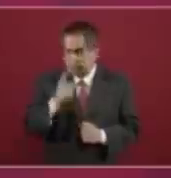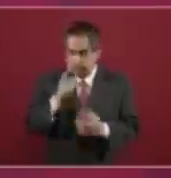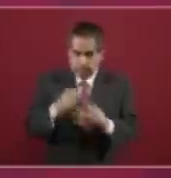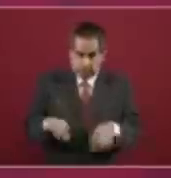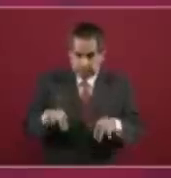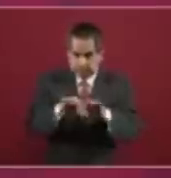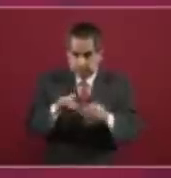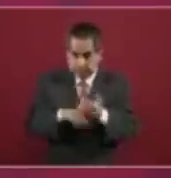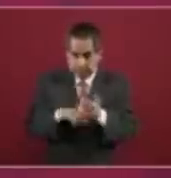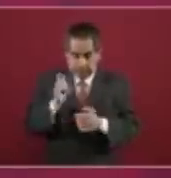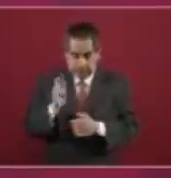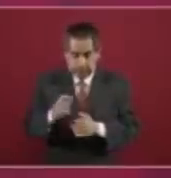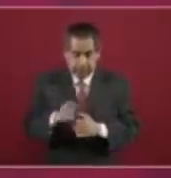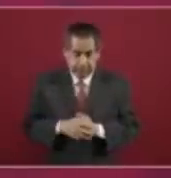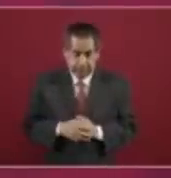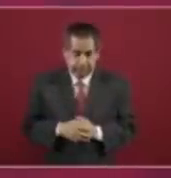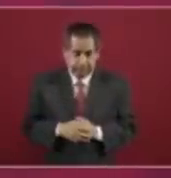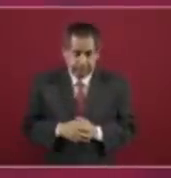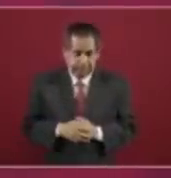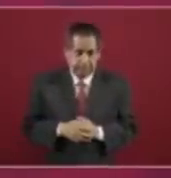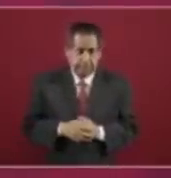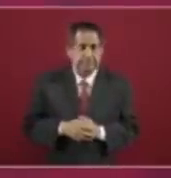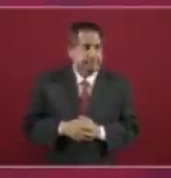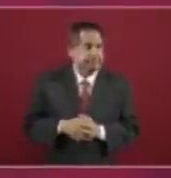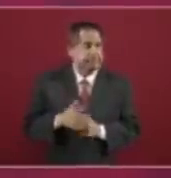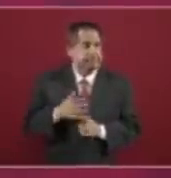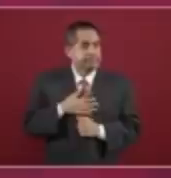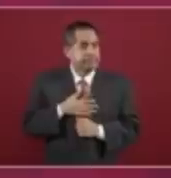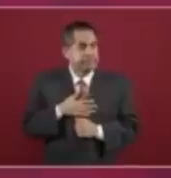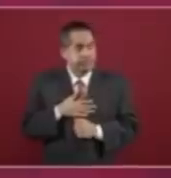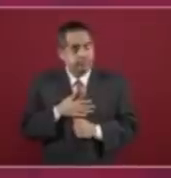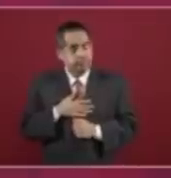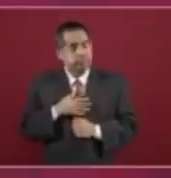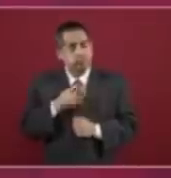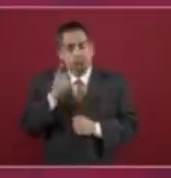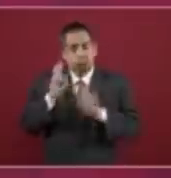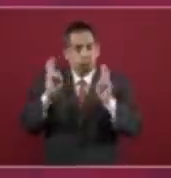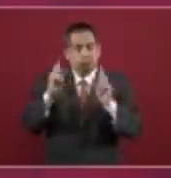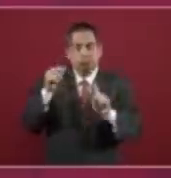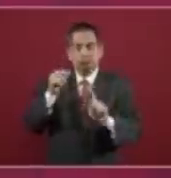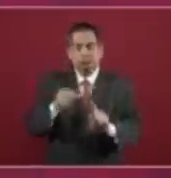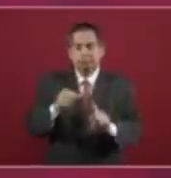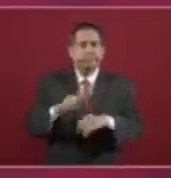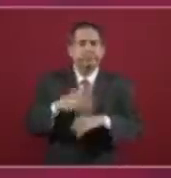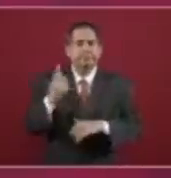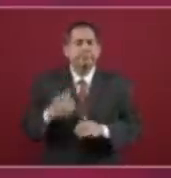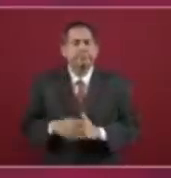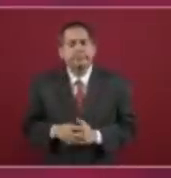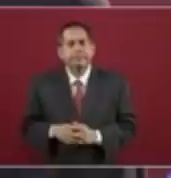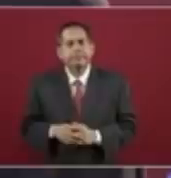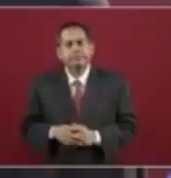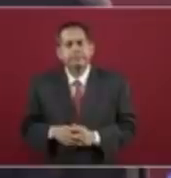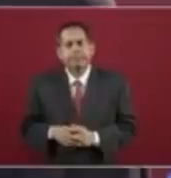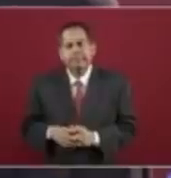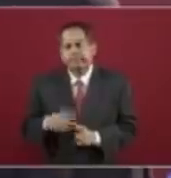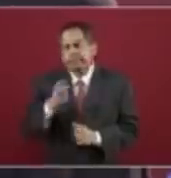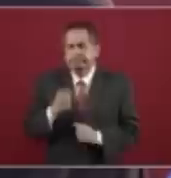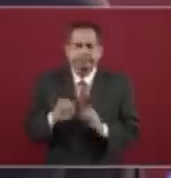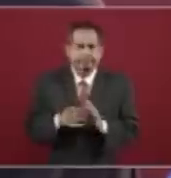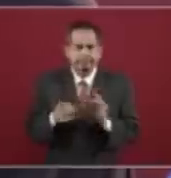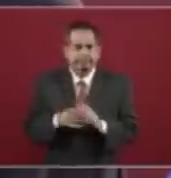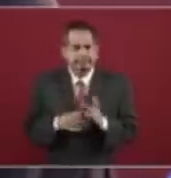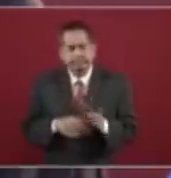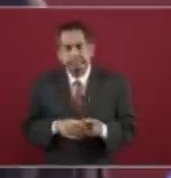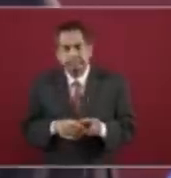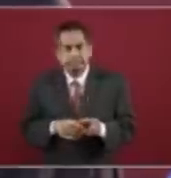importante pues, tocar este tema, porque esto ni